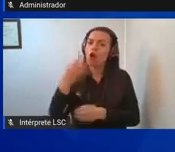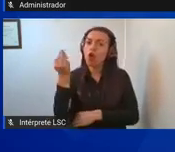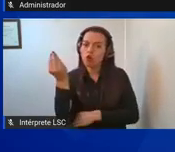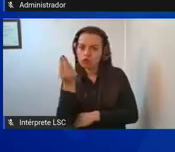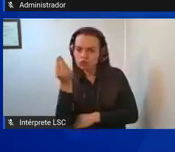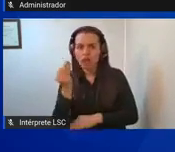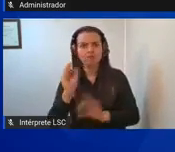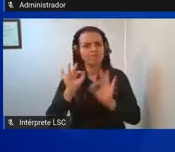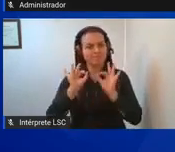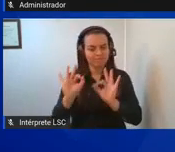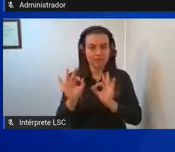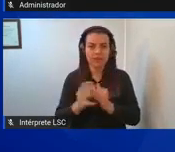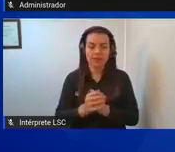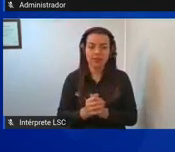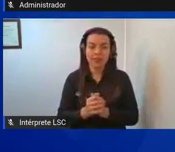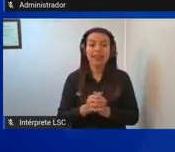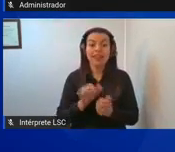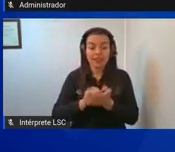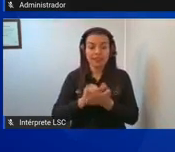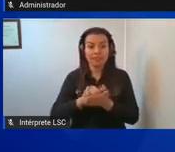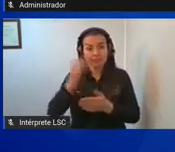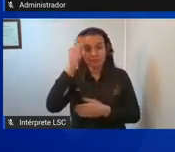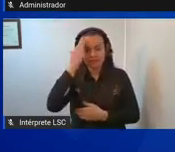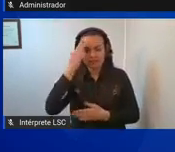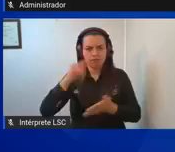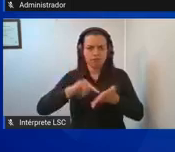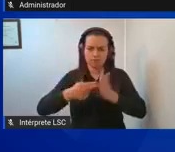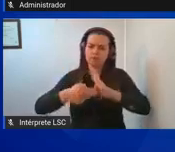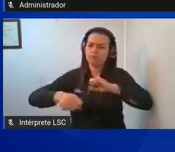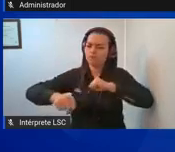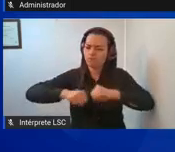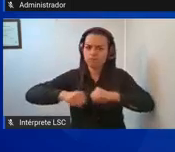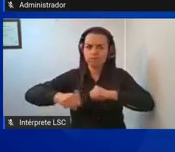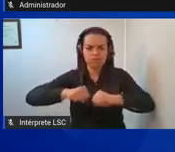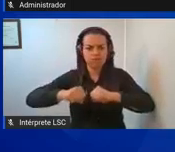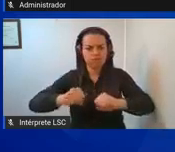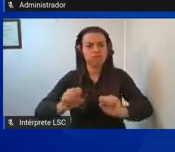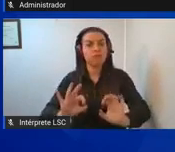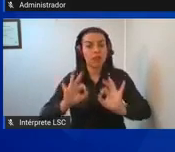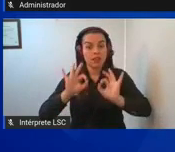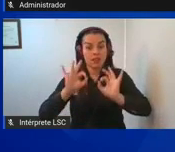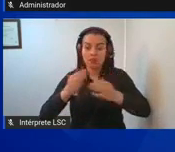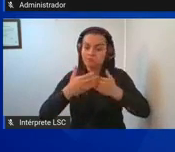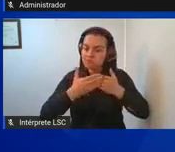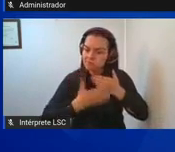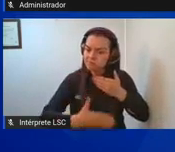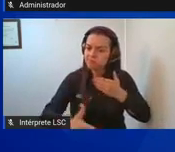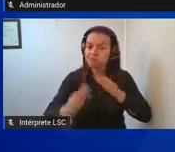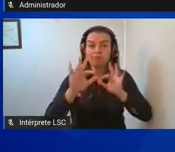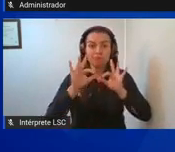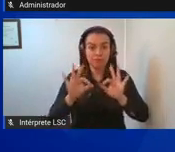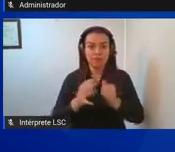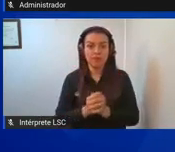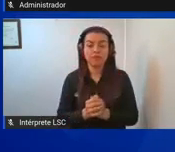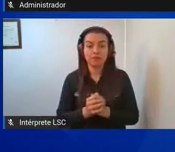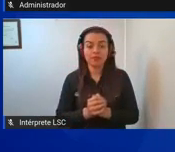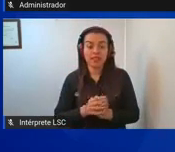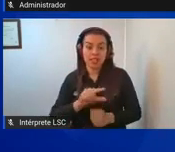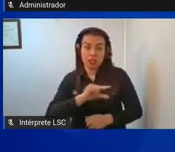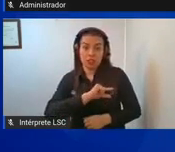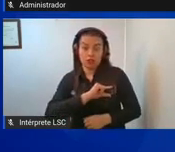oxigenar, digamos que las acciones que adelante una vez empiece a funcionar. Entonces, digamos que desde el instituto